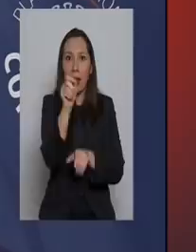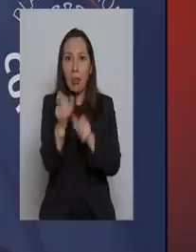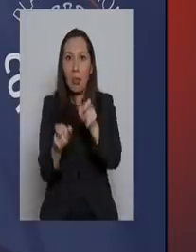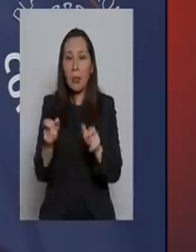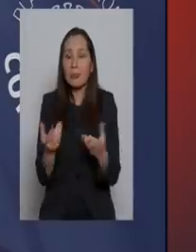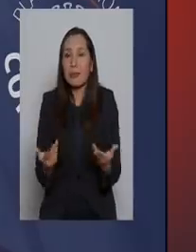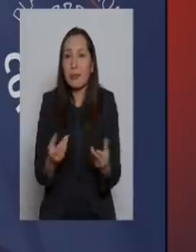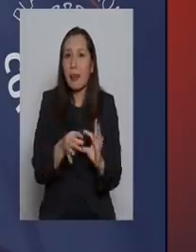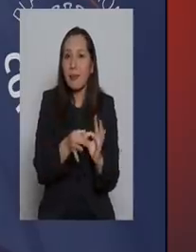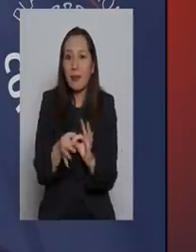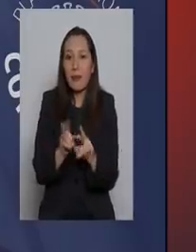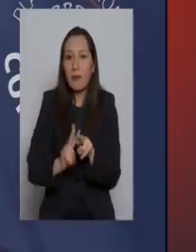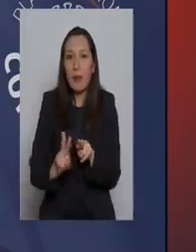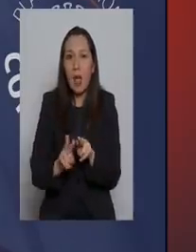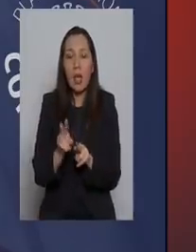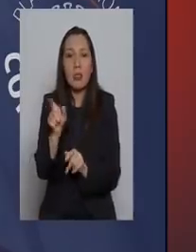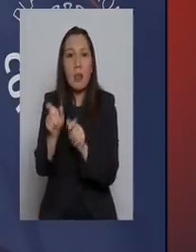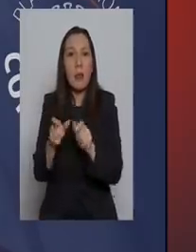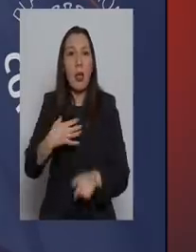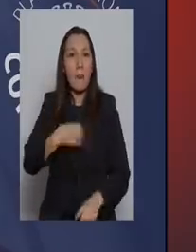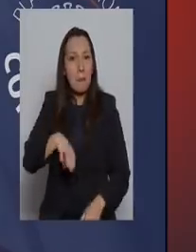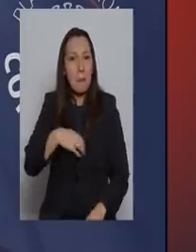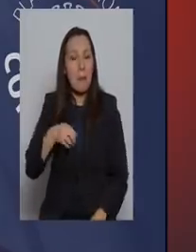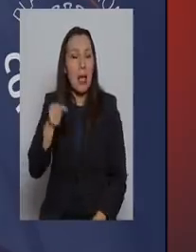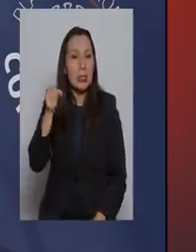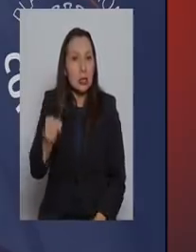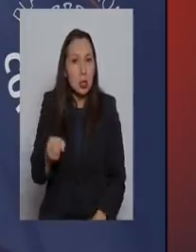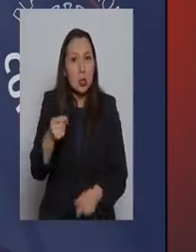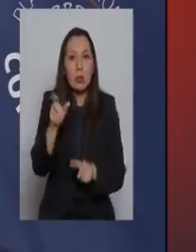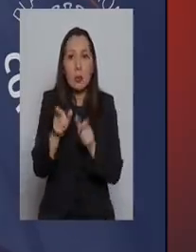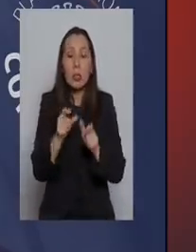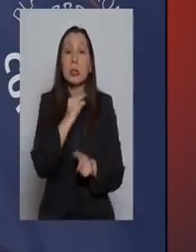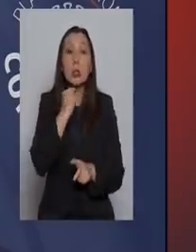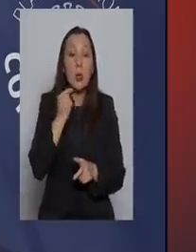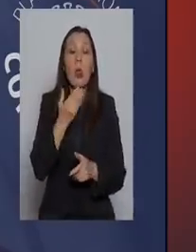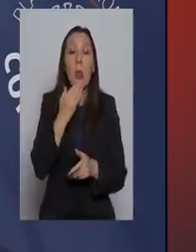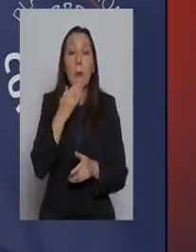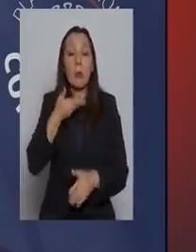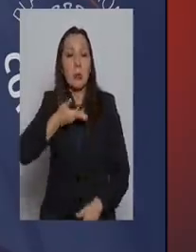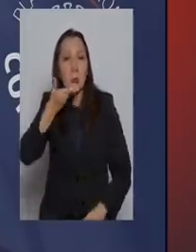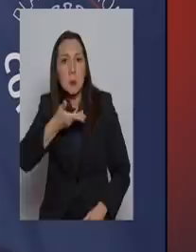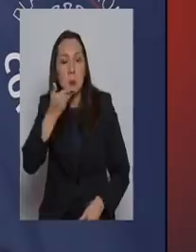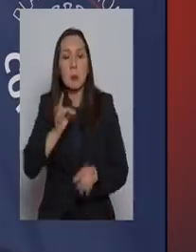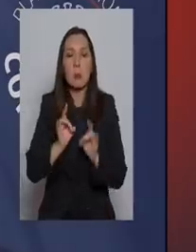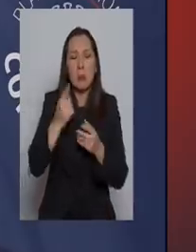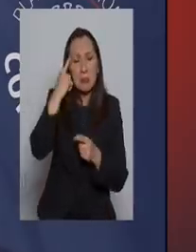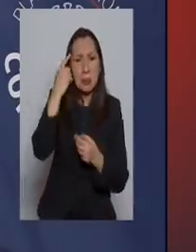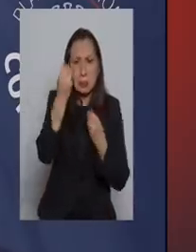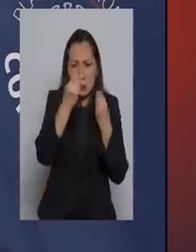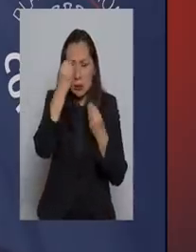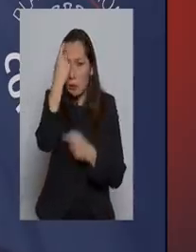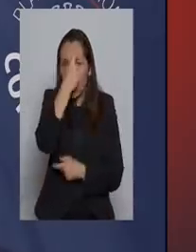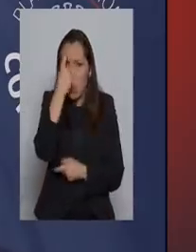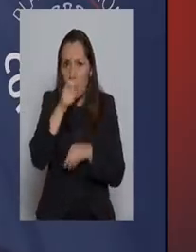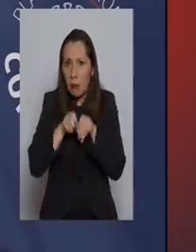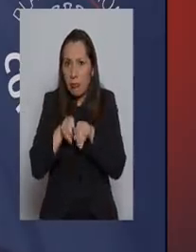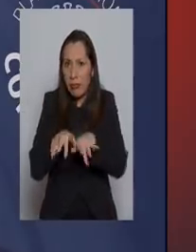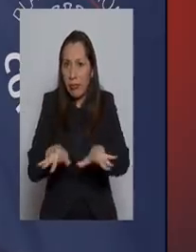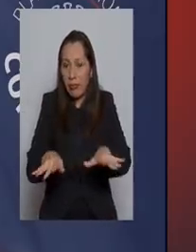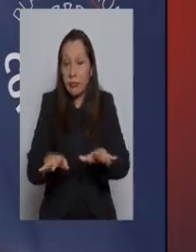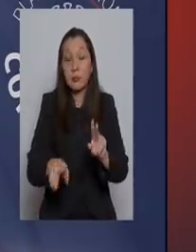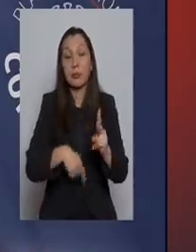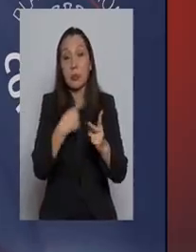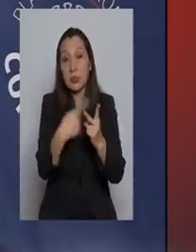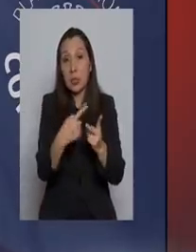¿Qué medidas se van a tomar con los pastores, con los sacerdotes que igualmente sigan tomando ritos? La preocupación por este tipo de brotes. Y